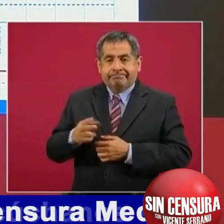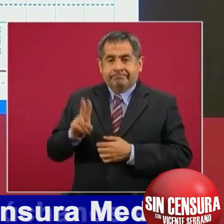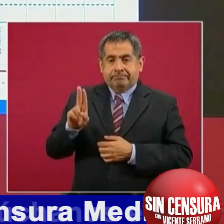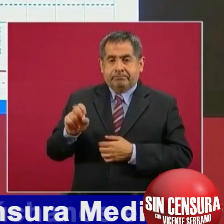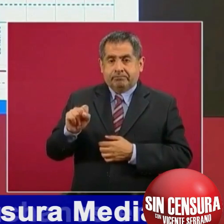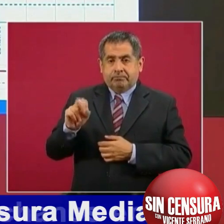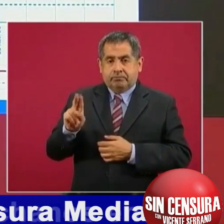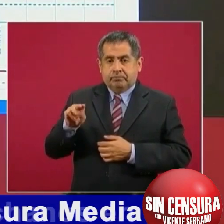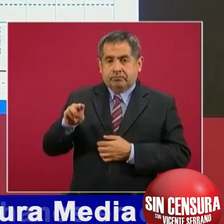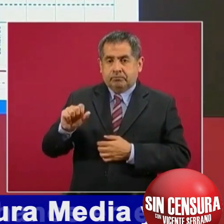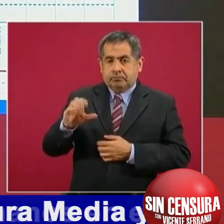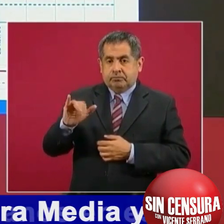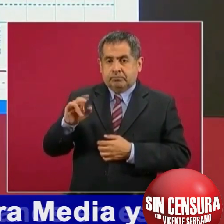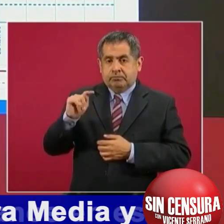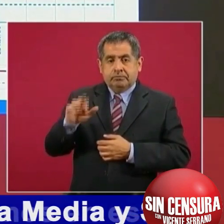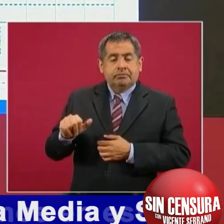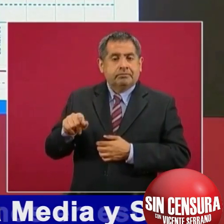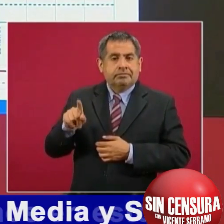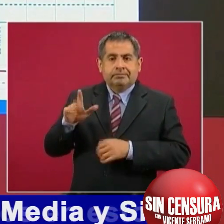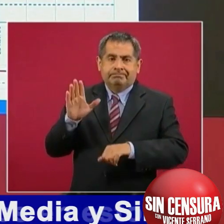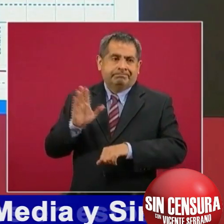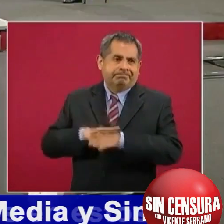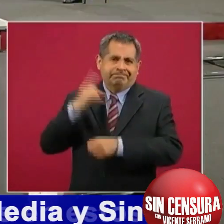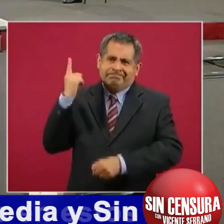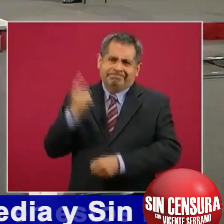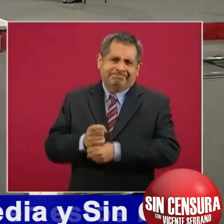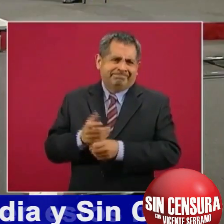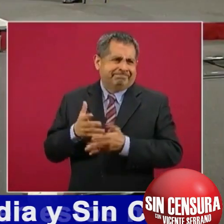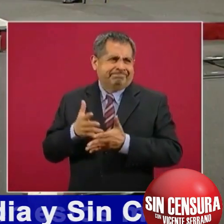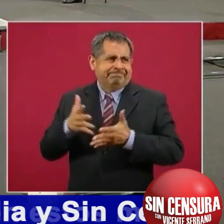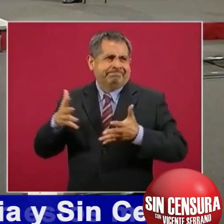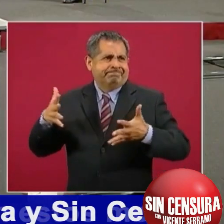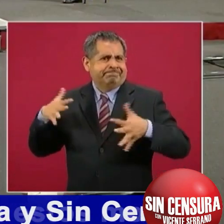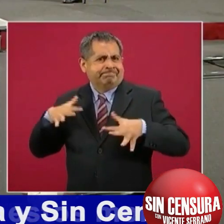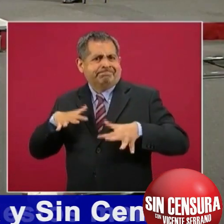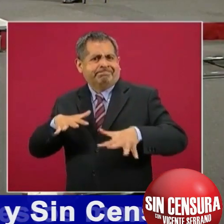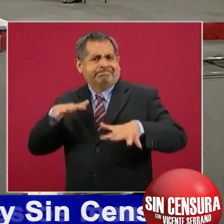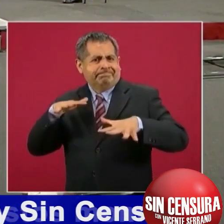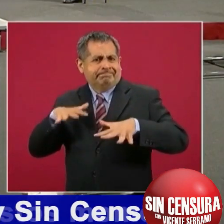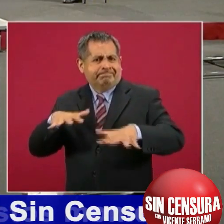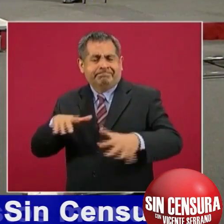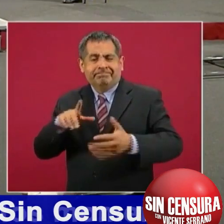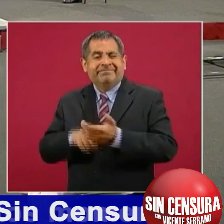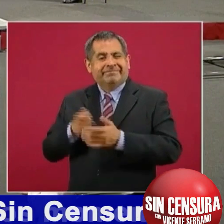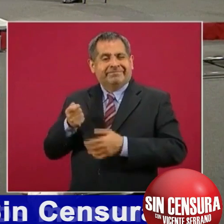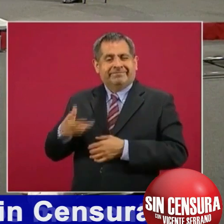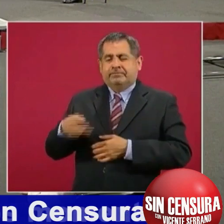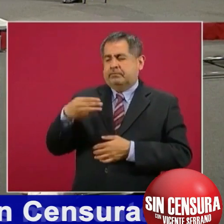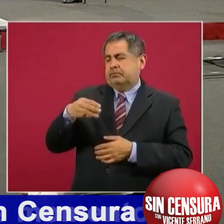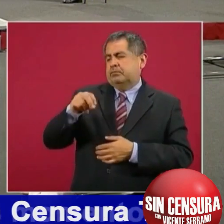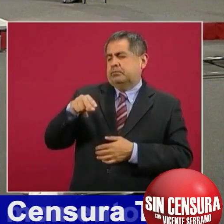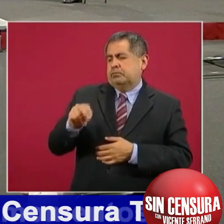preocupación. Es el más grande de México, río, el Mono Sagrado.